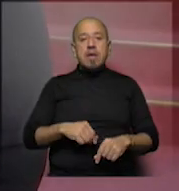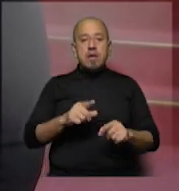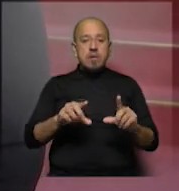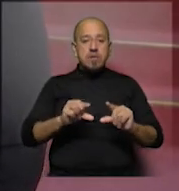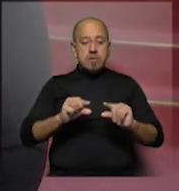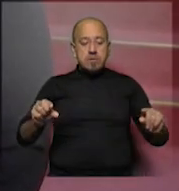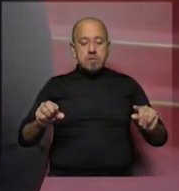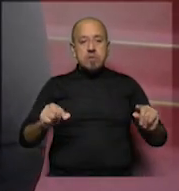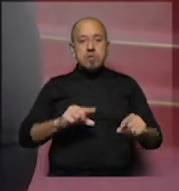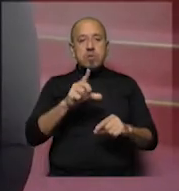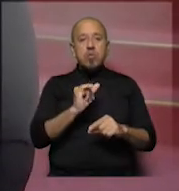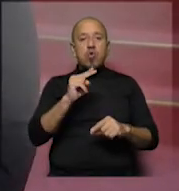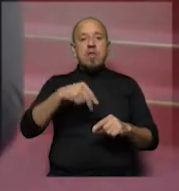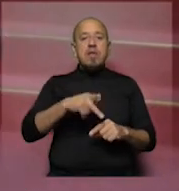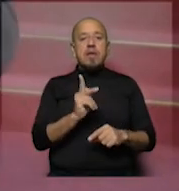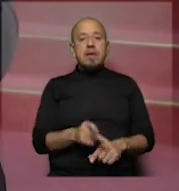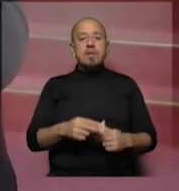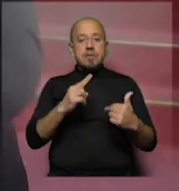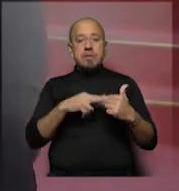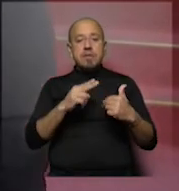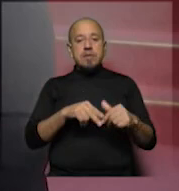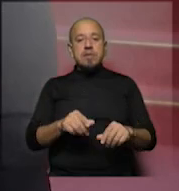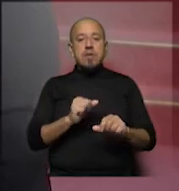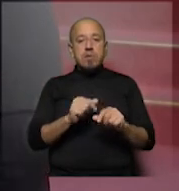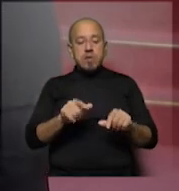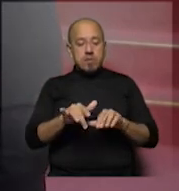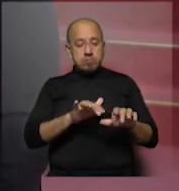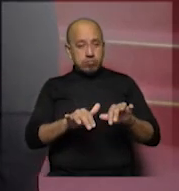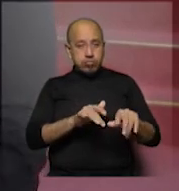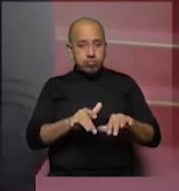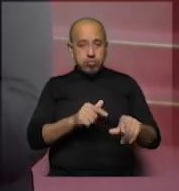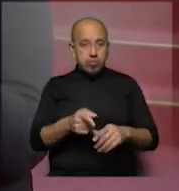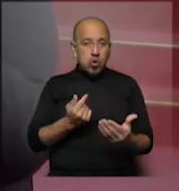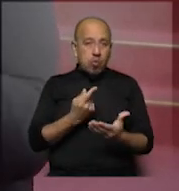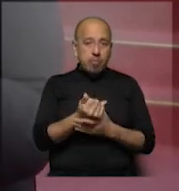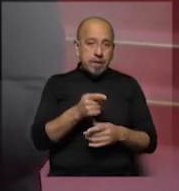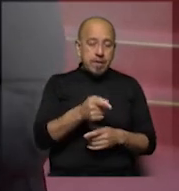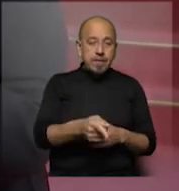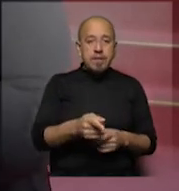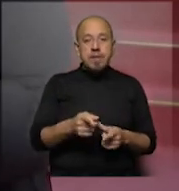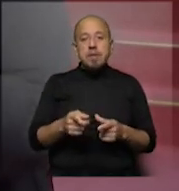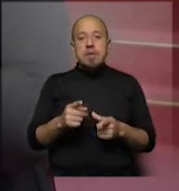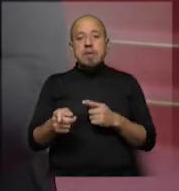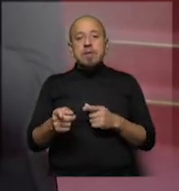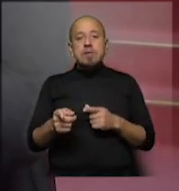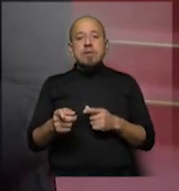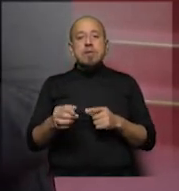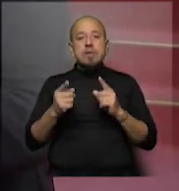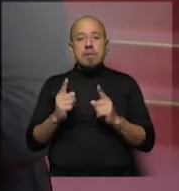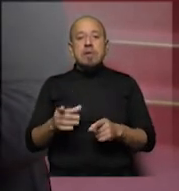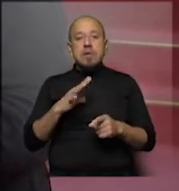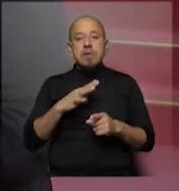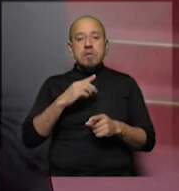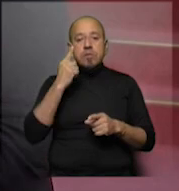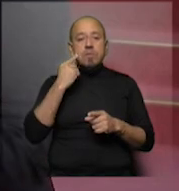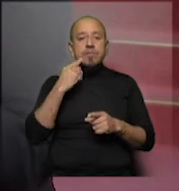donde direcciona para que la gente pueda comprar. Y después para la parte de tablaos también hay números